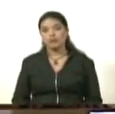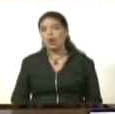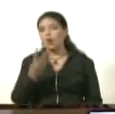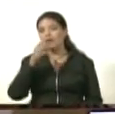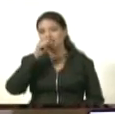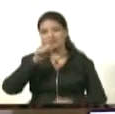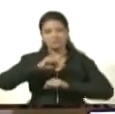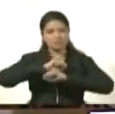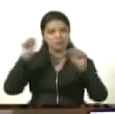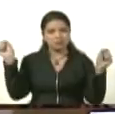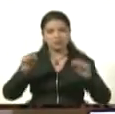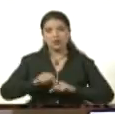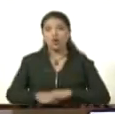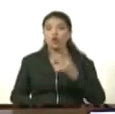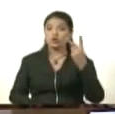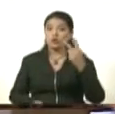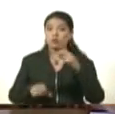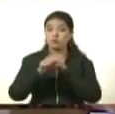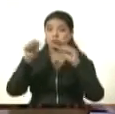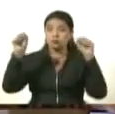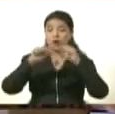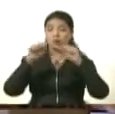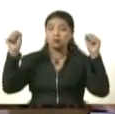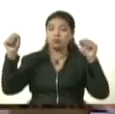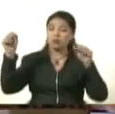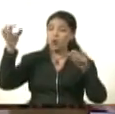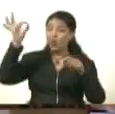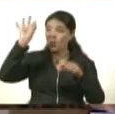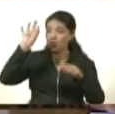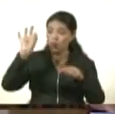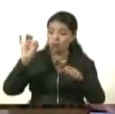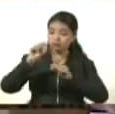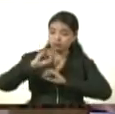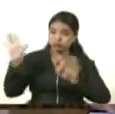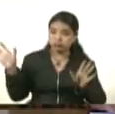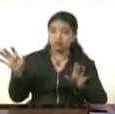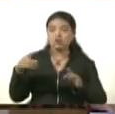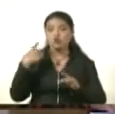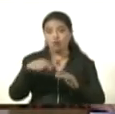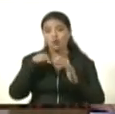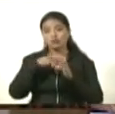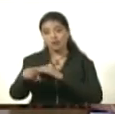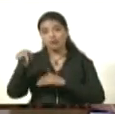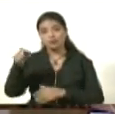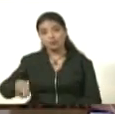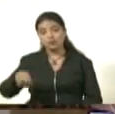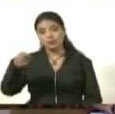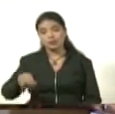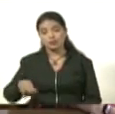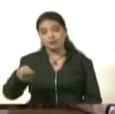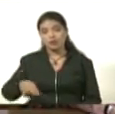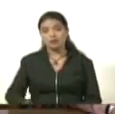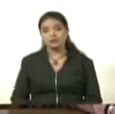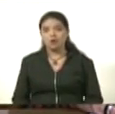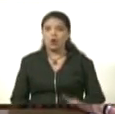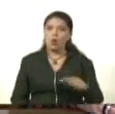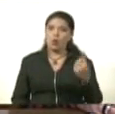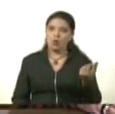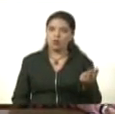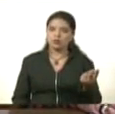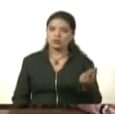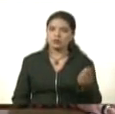Cuatro granadas, por supuesto, dos explotaron en el aire. Una explotó en las instalaciones del Tribunal Supremo de Justicia y uno